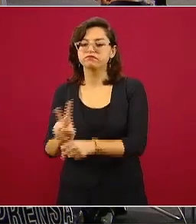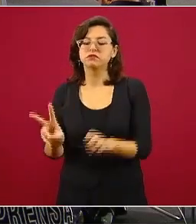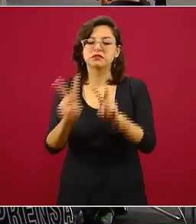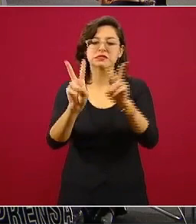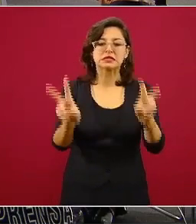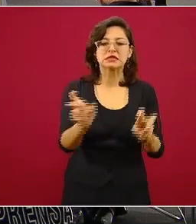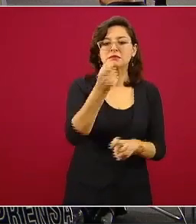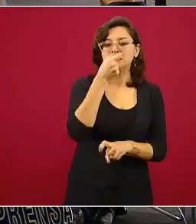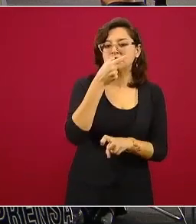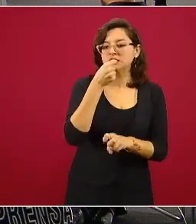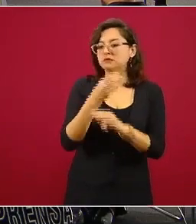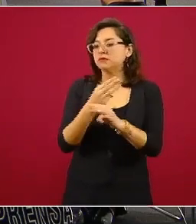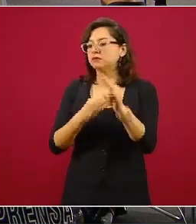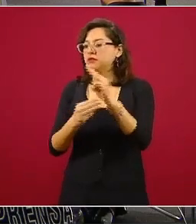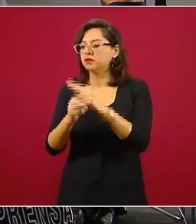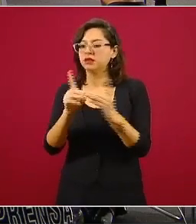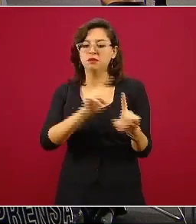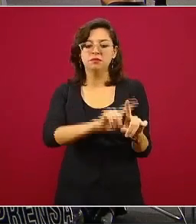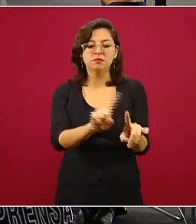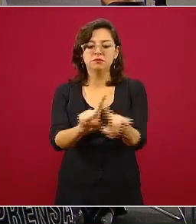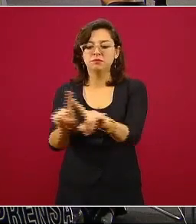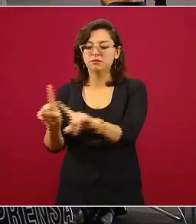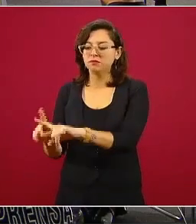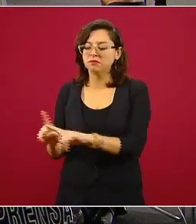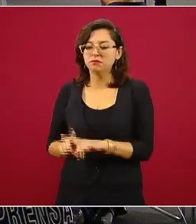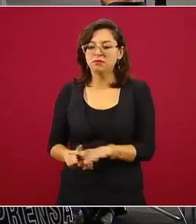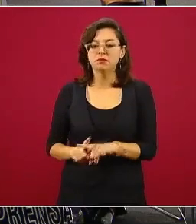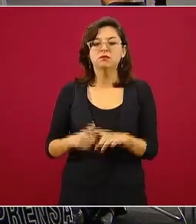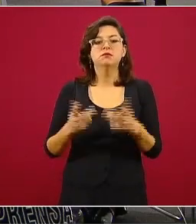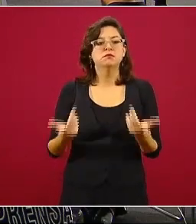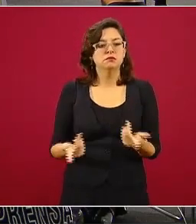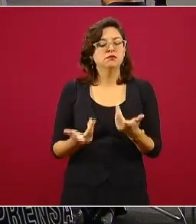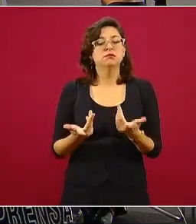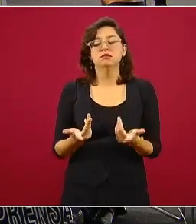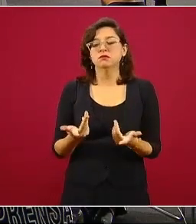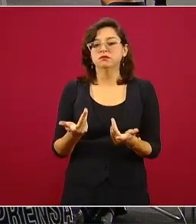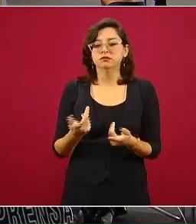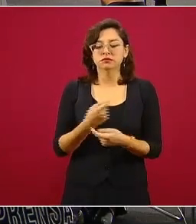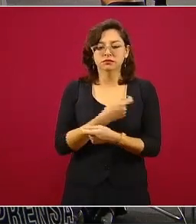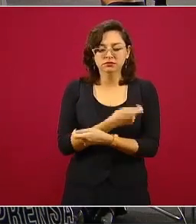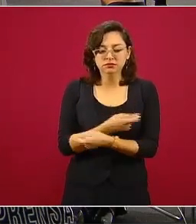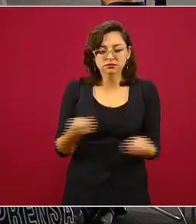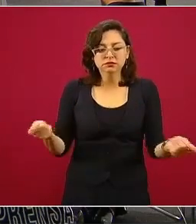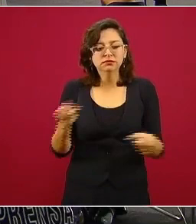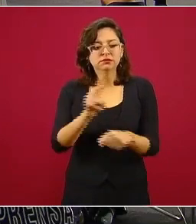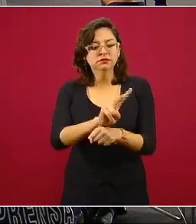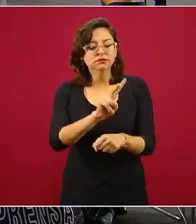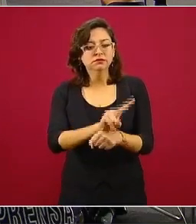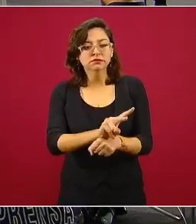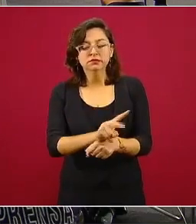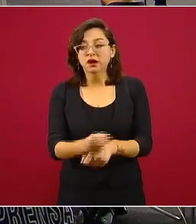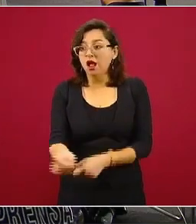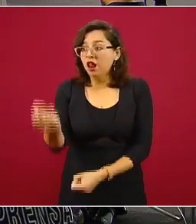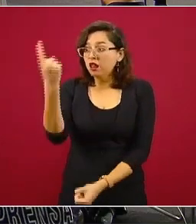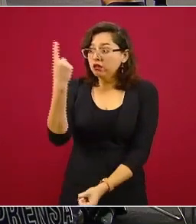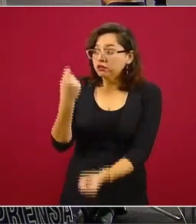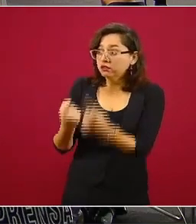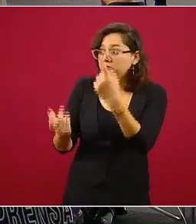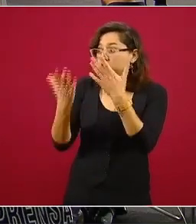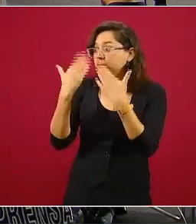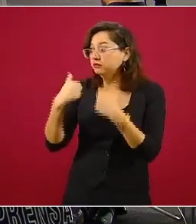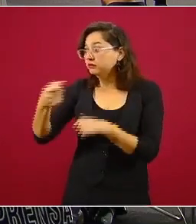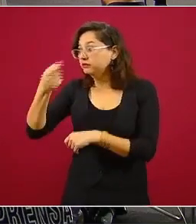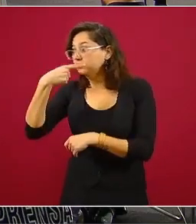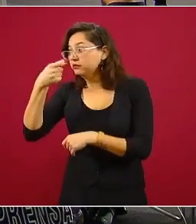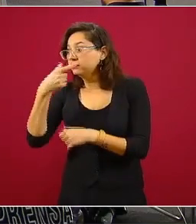Se debe garantizar que ninguna persona en el planeta se vea privada de medicinas,